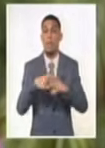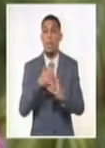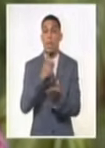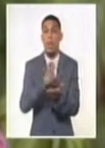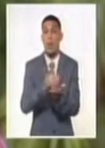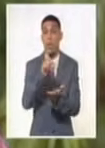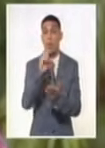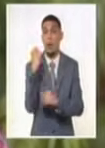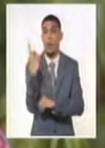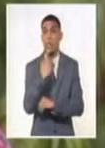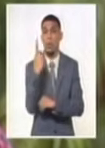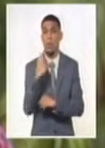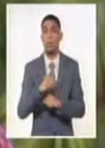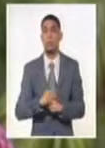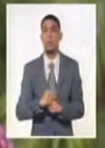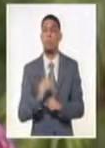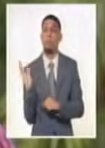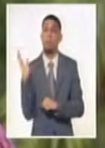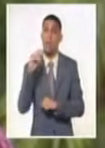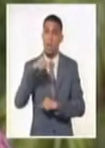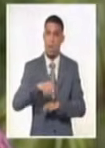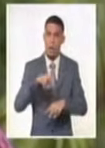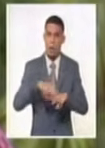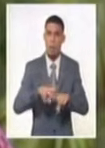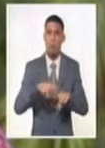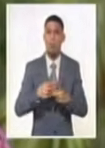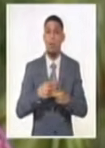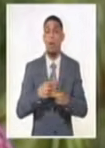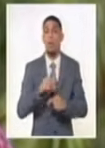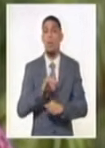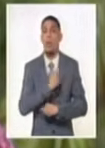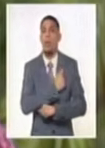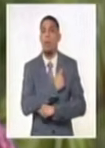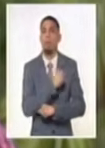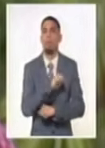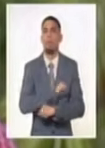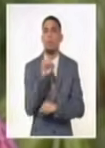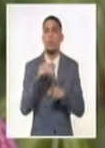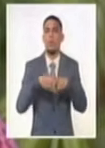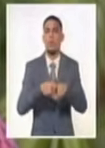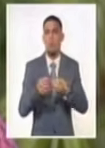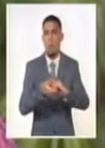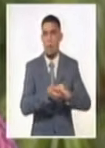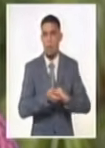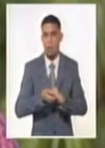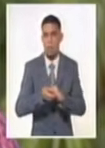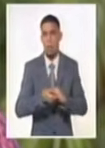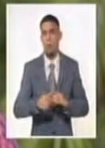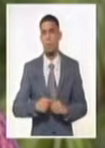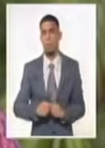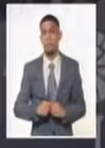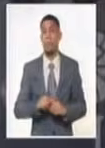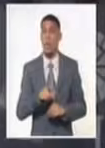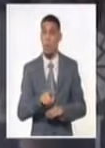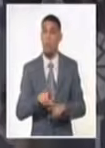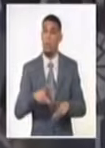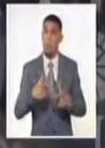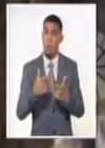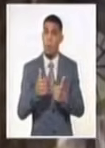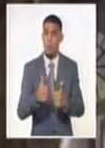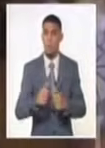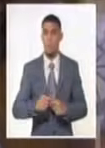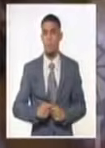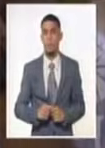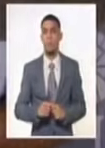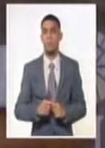porque su deseo era graduarse bajo su techo académico con sus compañeros, con sus colegas, y bueno, eso felizmente ha sido posible. El estudiantado